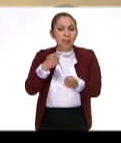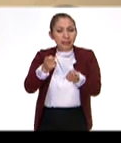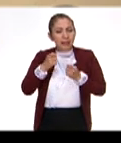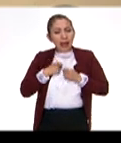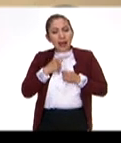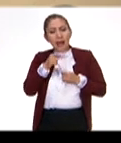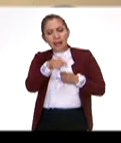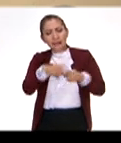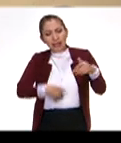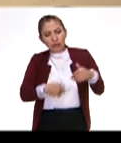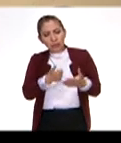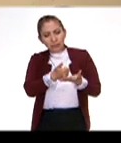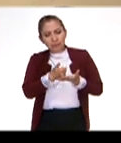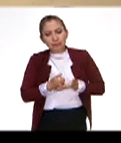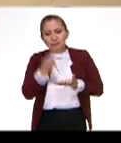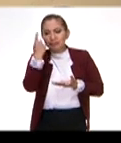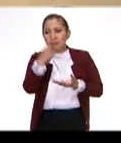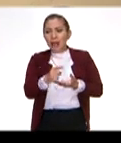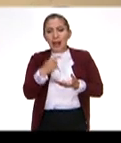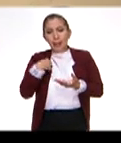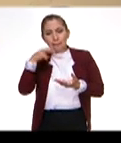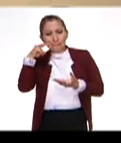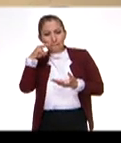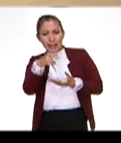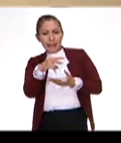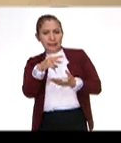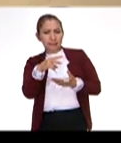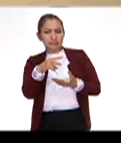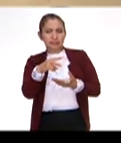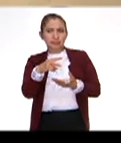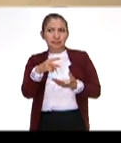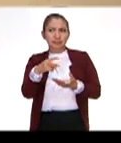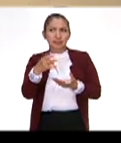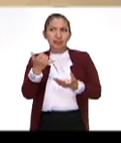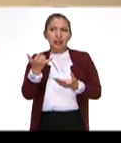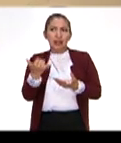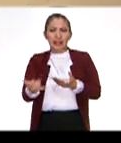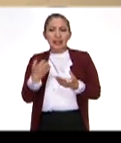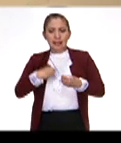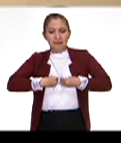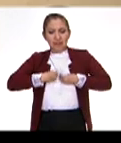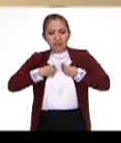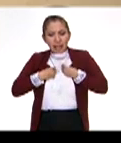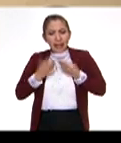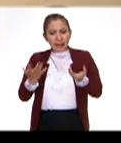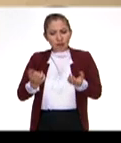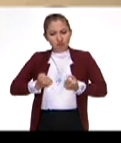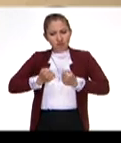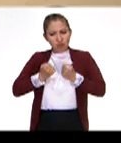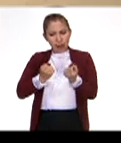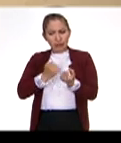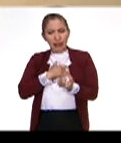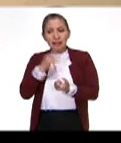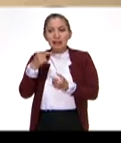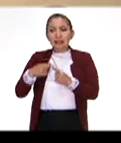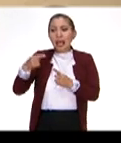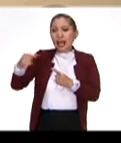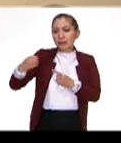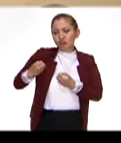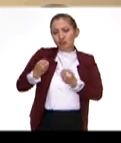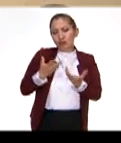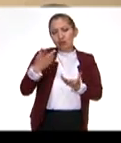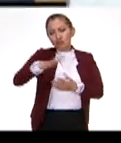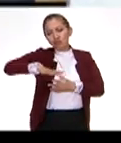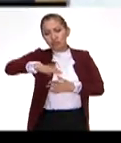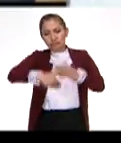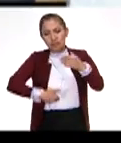esta posibilidad de observar y de vivir la intensidad de quienes se expresan sobre